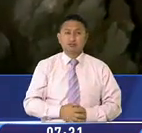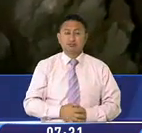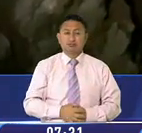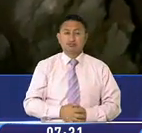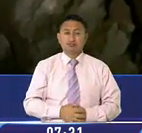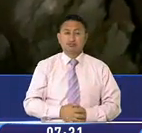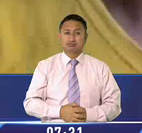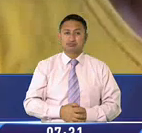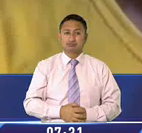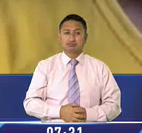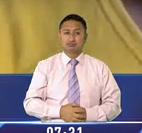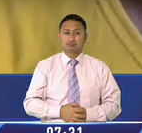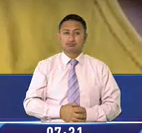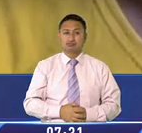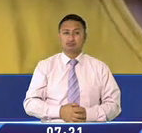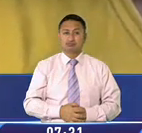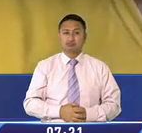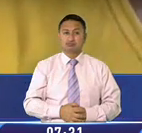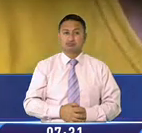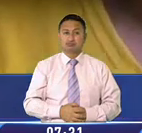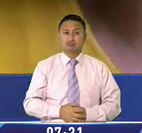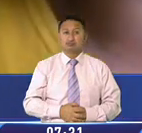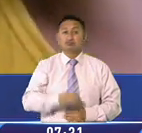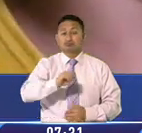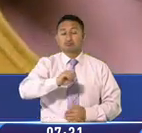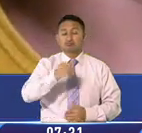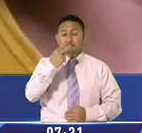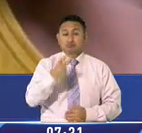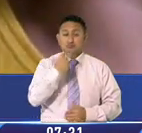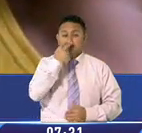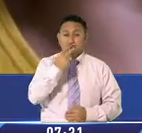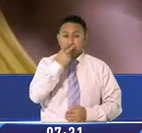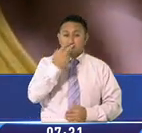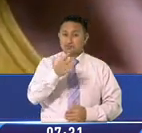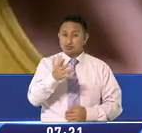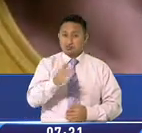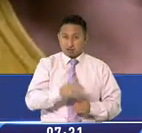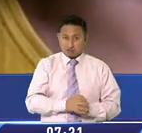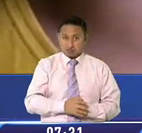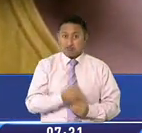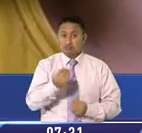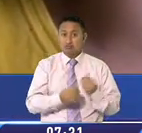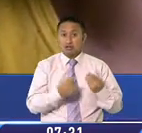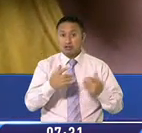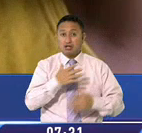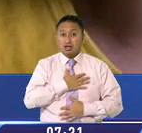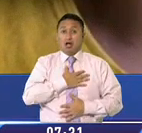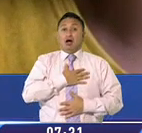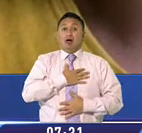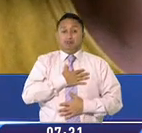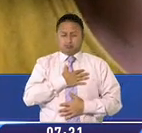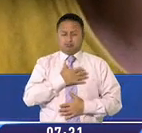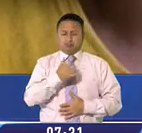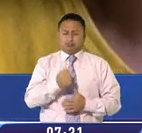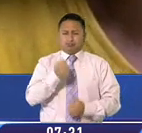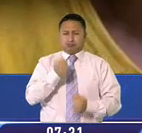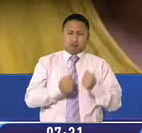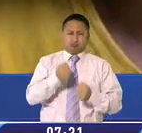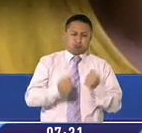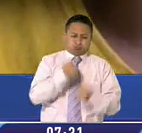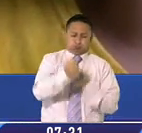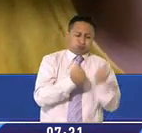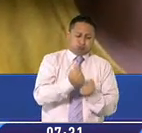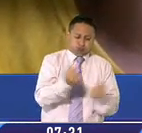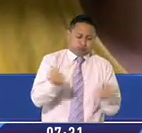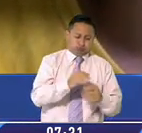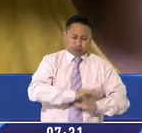la situación. Claro, porque no había oxígeno, pues ahí donde estaban y tocó aguantar la respiración y dejarlos